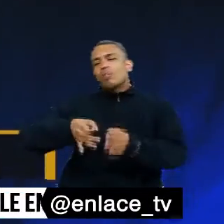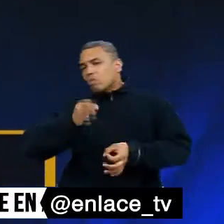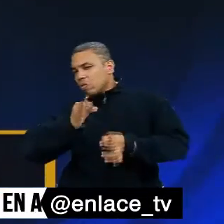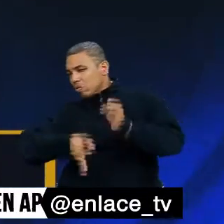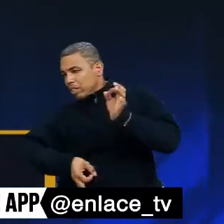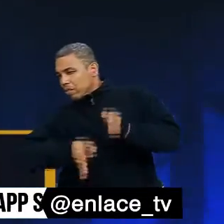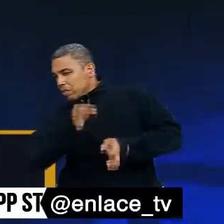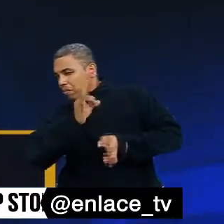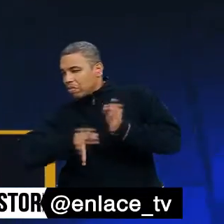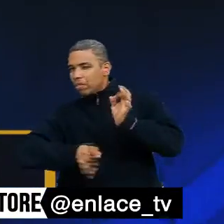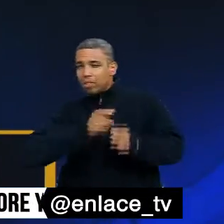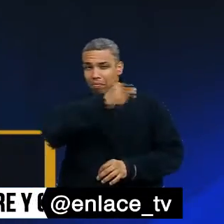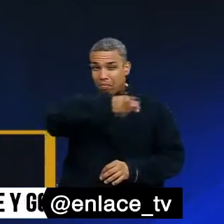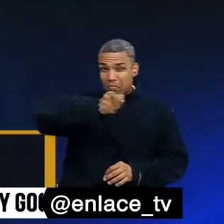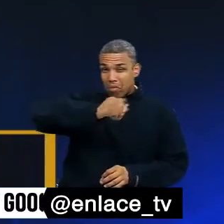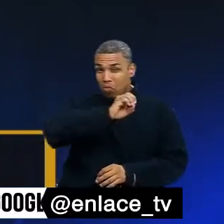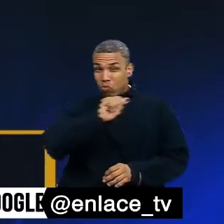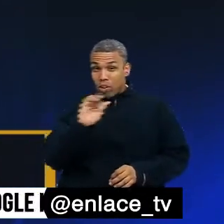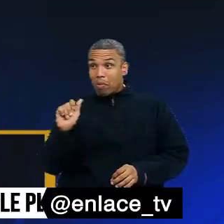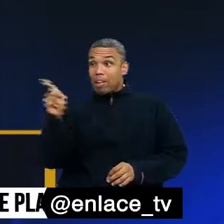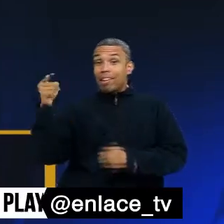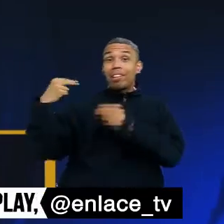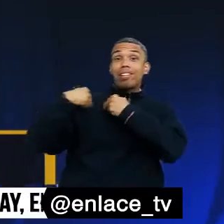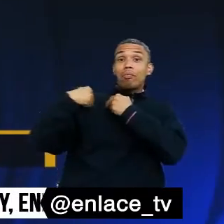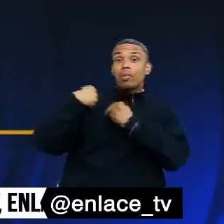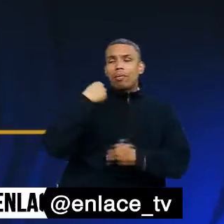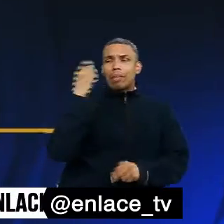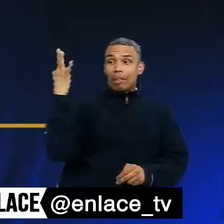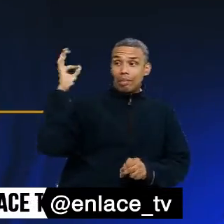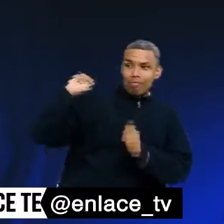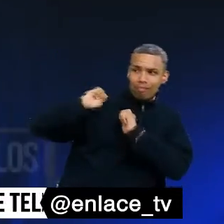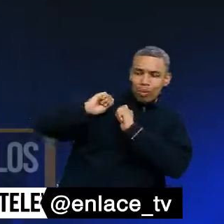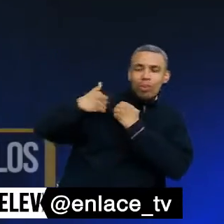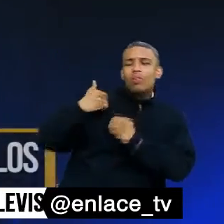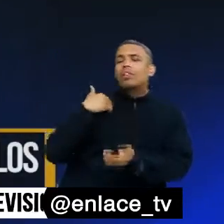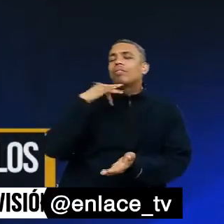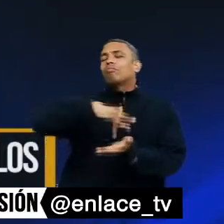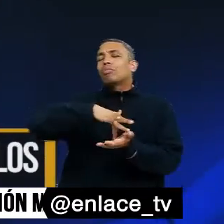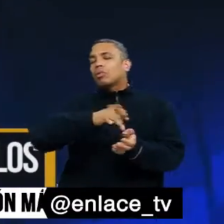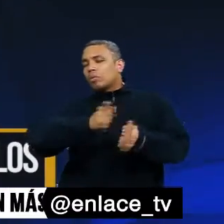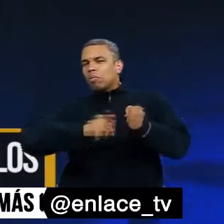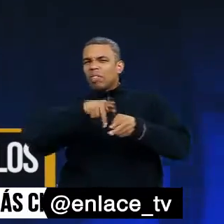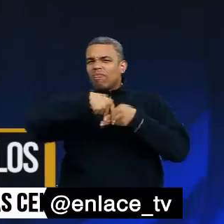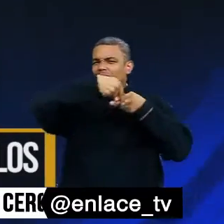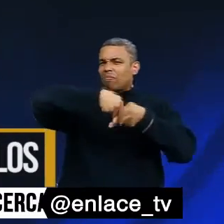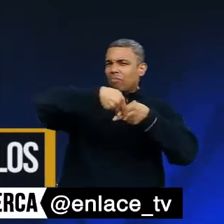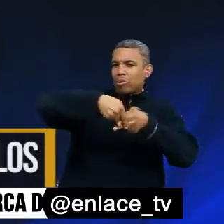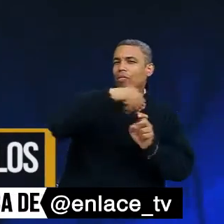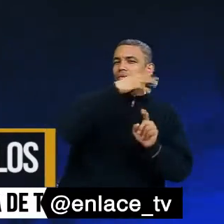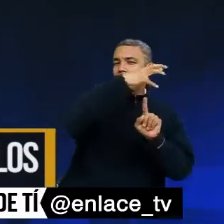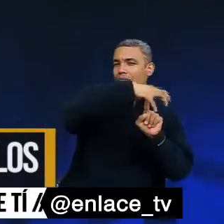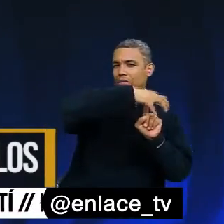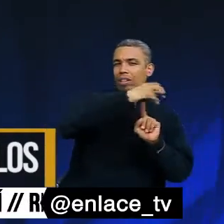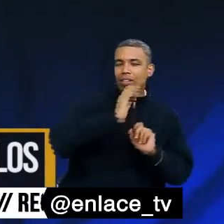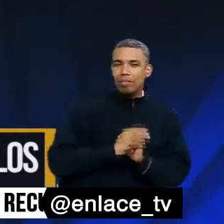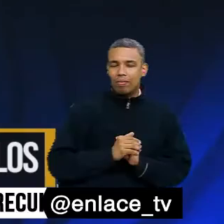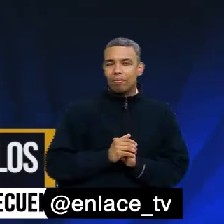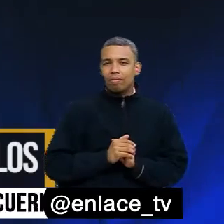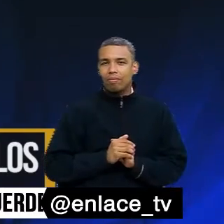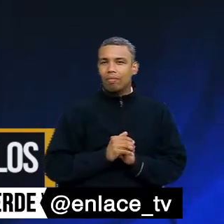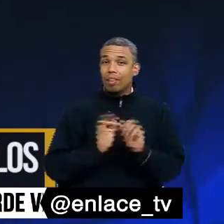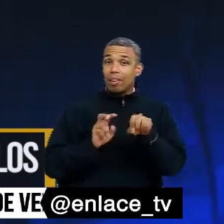Junta Directiva de Fedequinas le concedió hace más de un mes el título que disfrutó al lado de los suyos en uno de los municipios más conocidos de Santander,